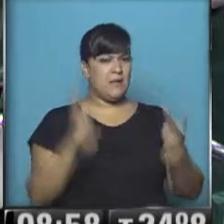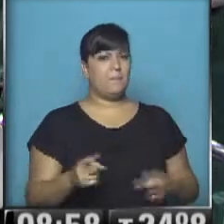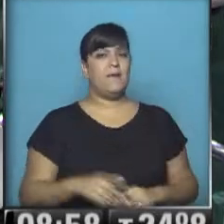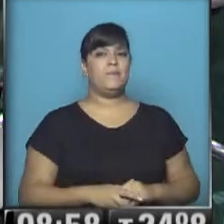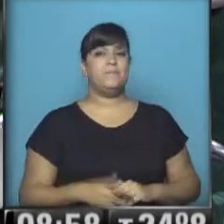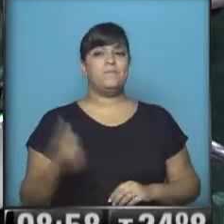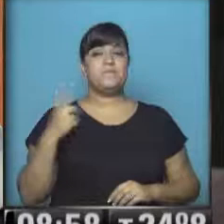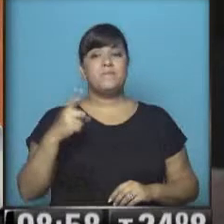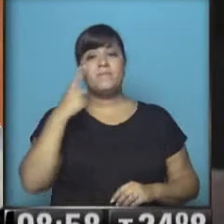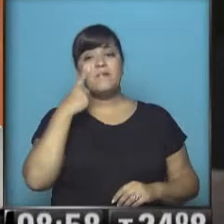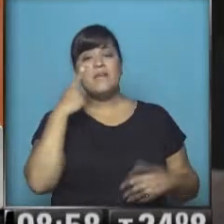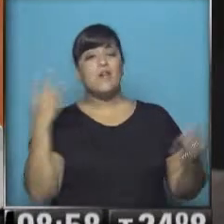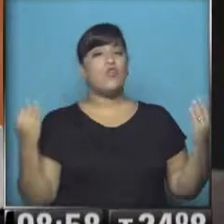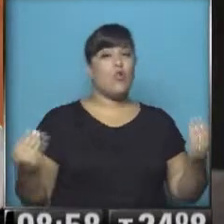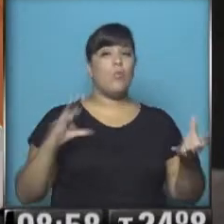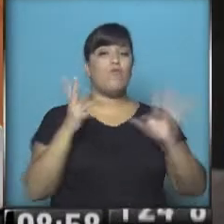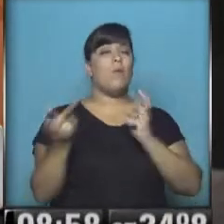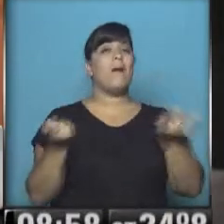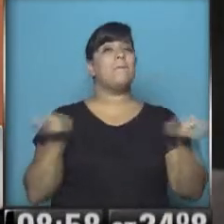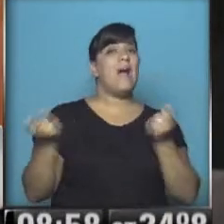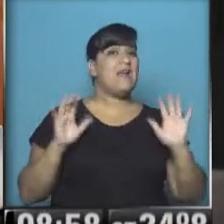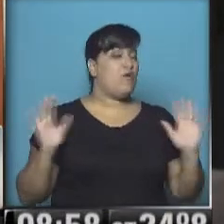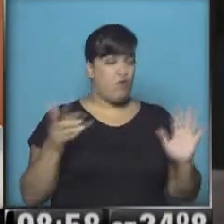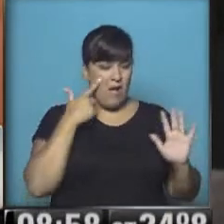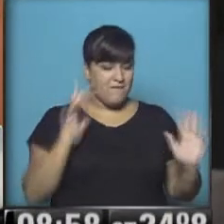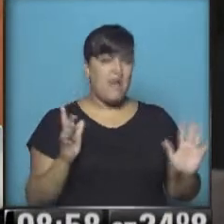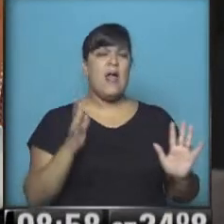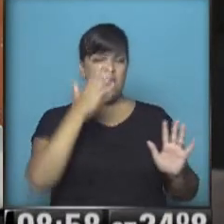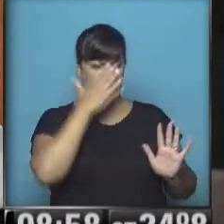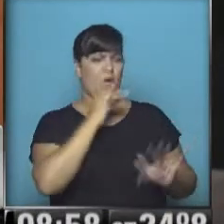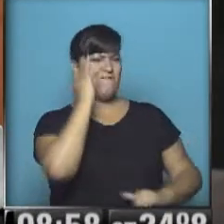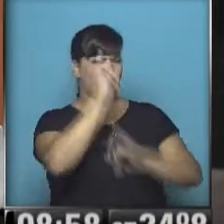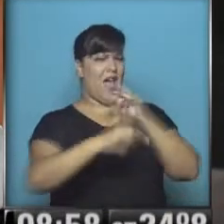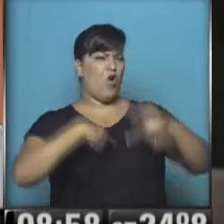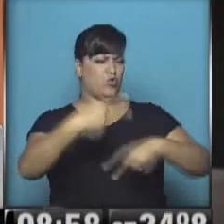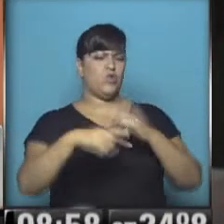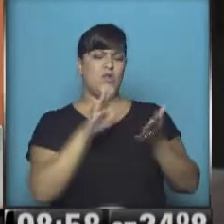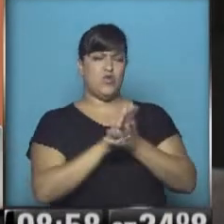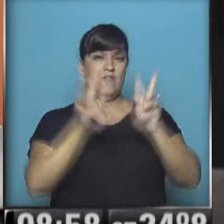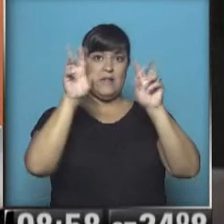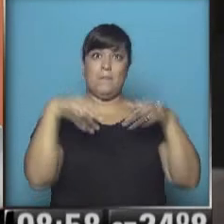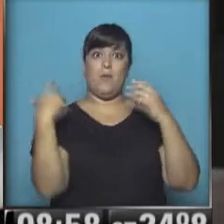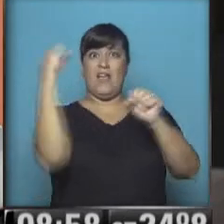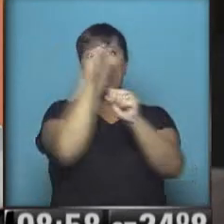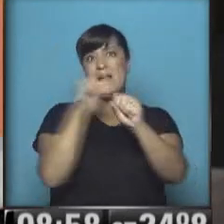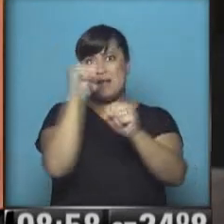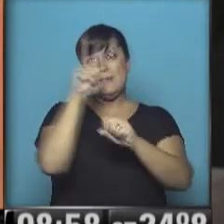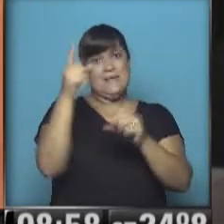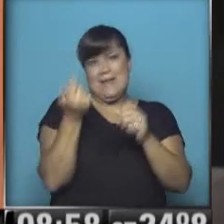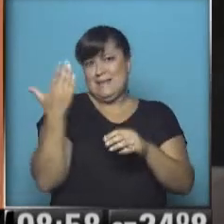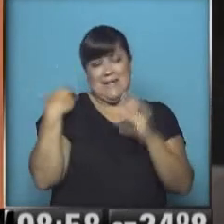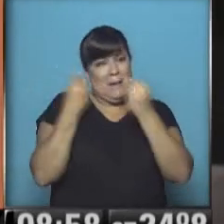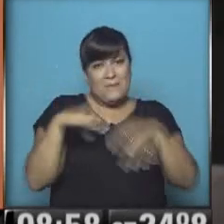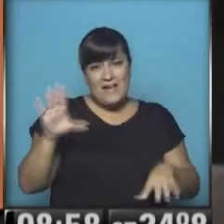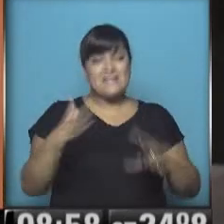puede manejarse en estos términos vamos a seguir por supuesto porque insistimos esto de grecia recién comienza agradecemos a